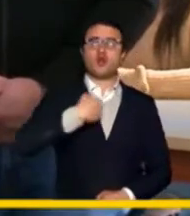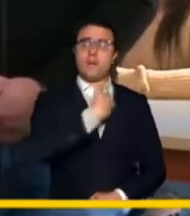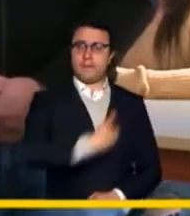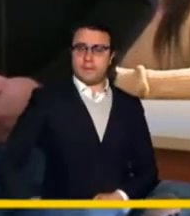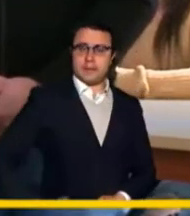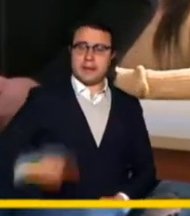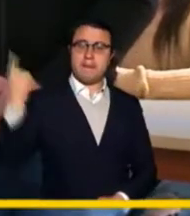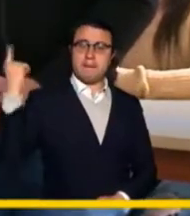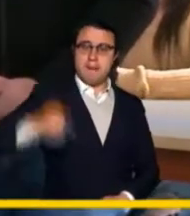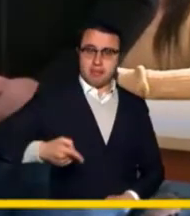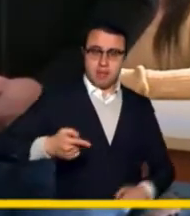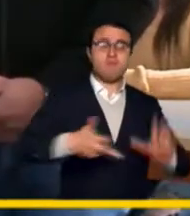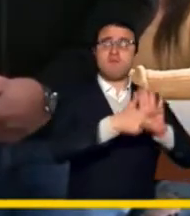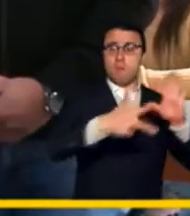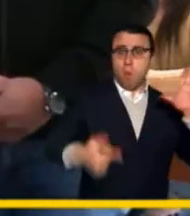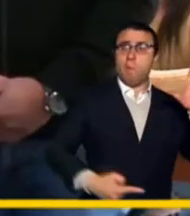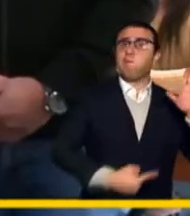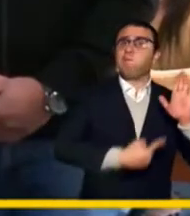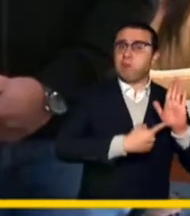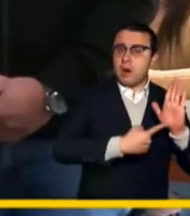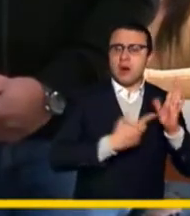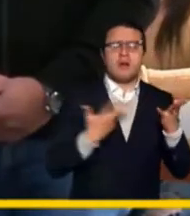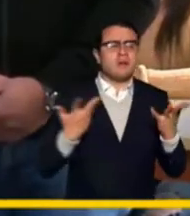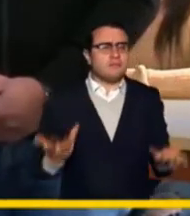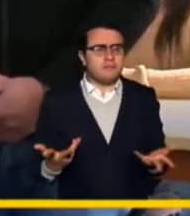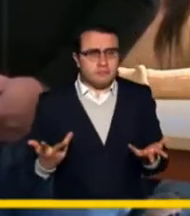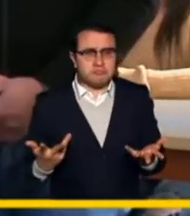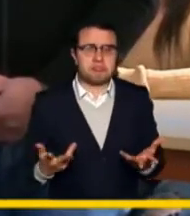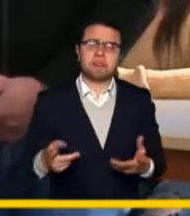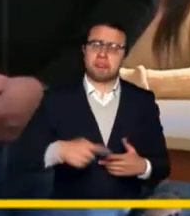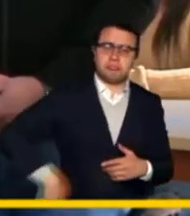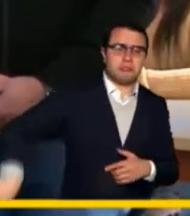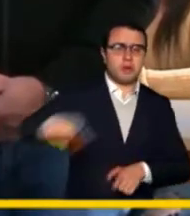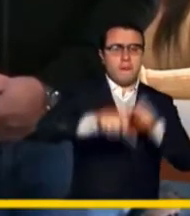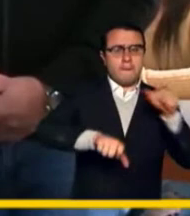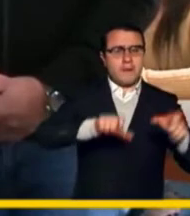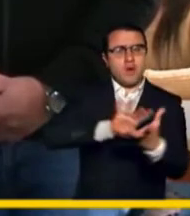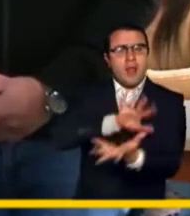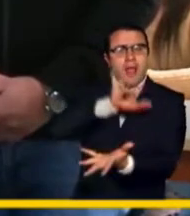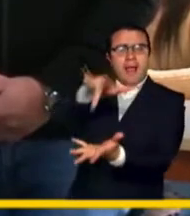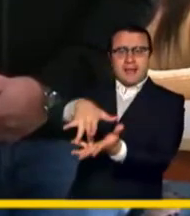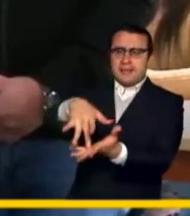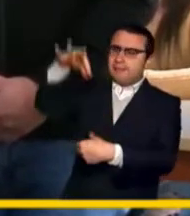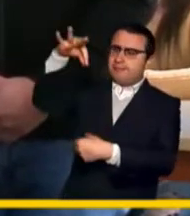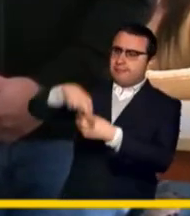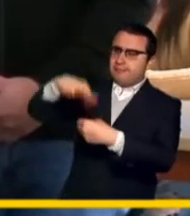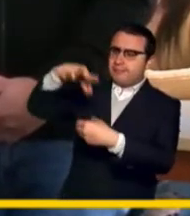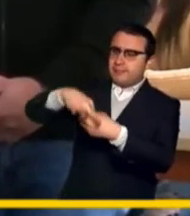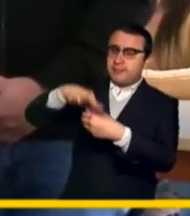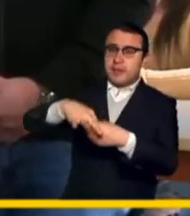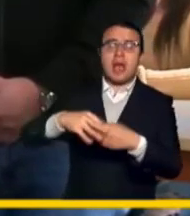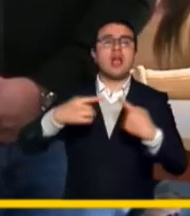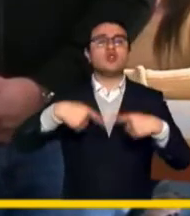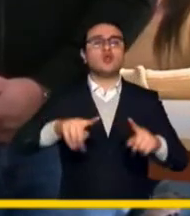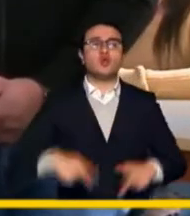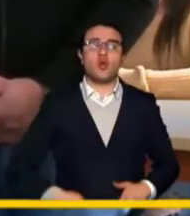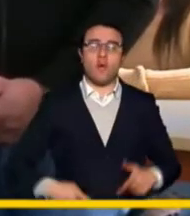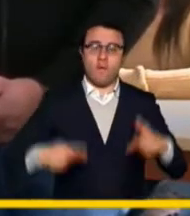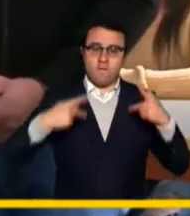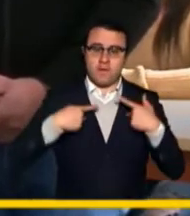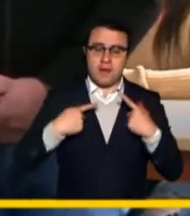la Constitución, la vida de las personas que asisten a la jornada electoral,